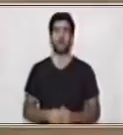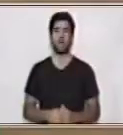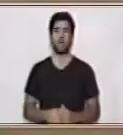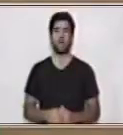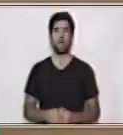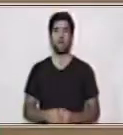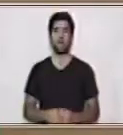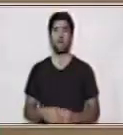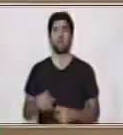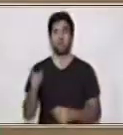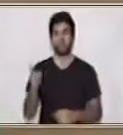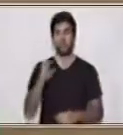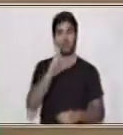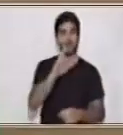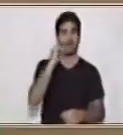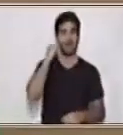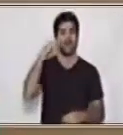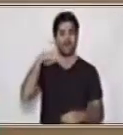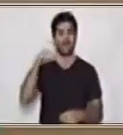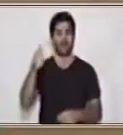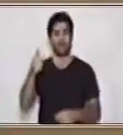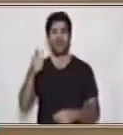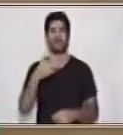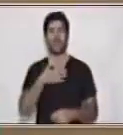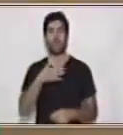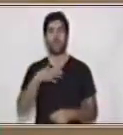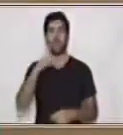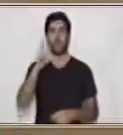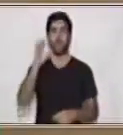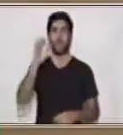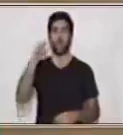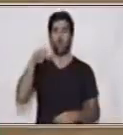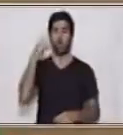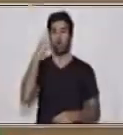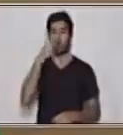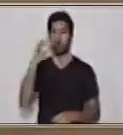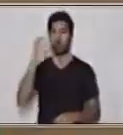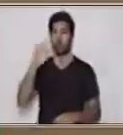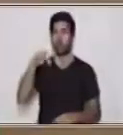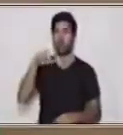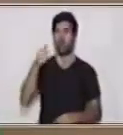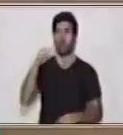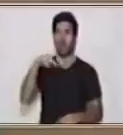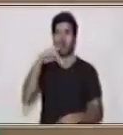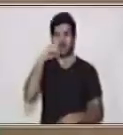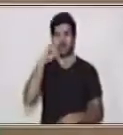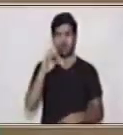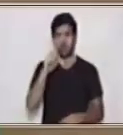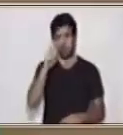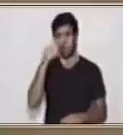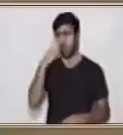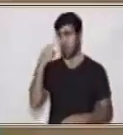Es una rima consonante. Entonces, ¿crees tú que en todo el poema hay rima consonante?